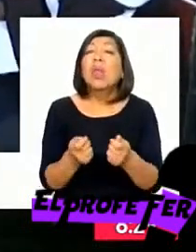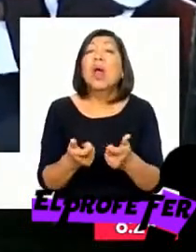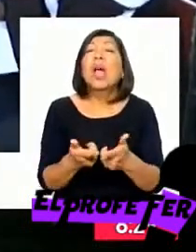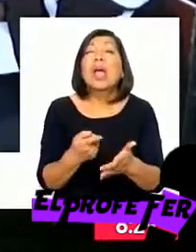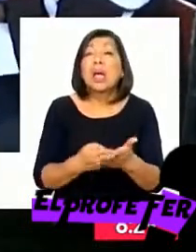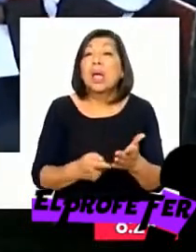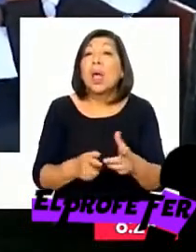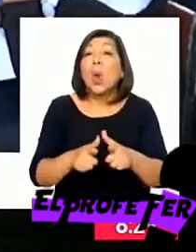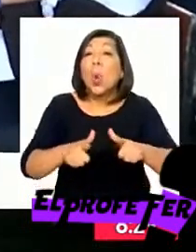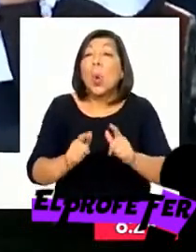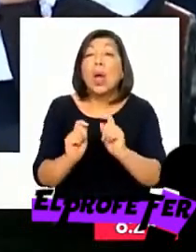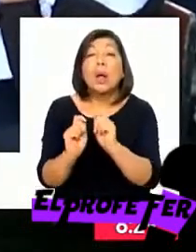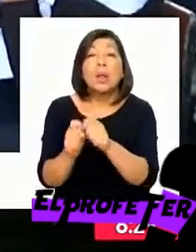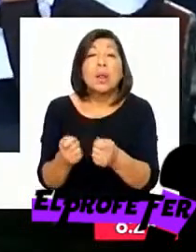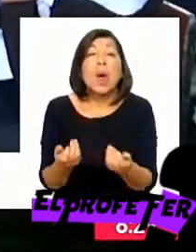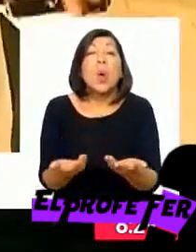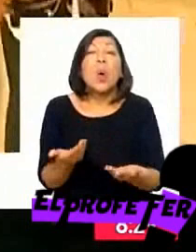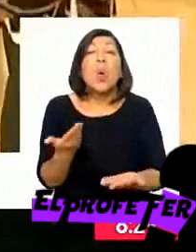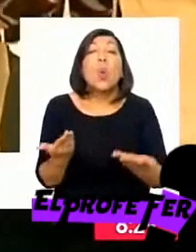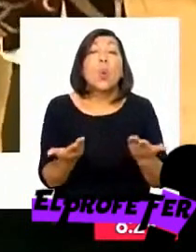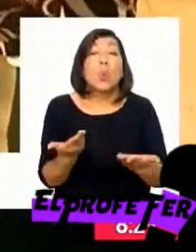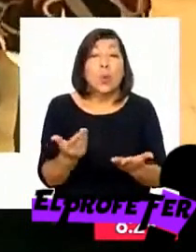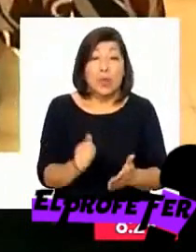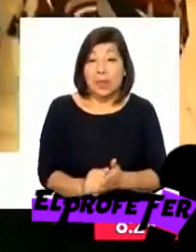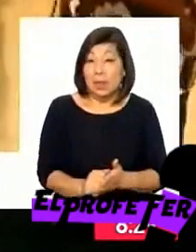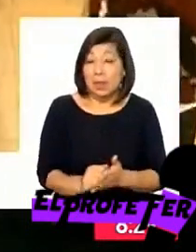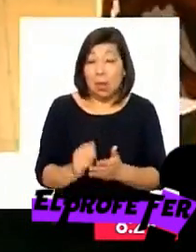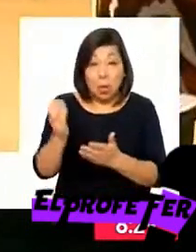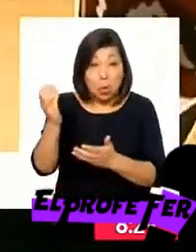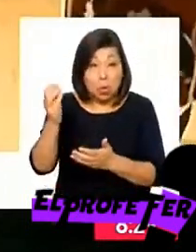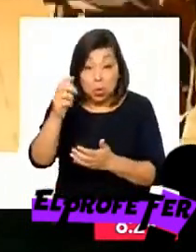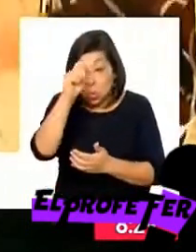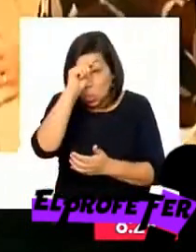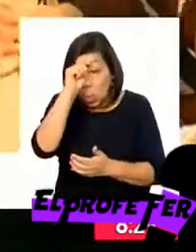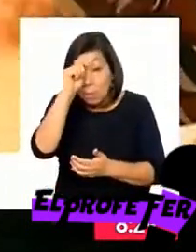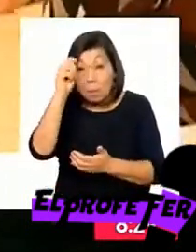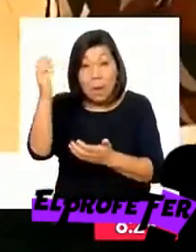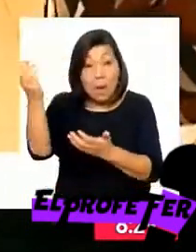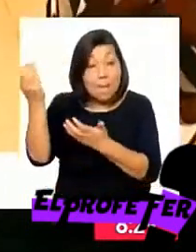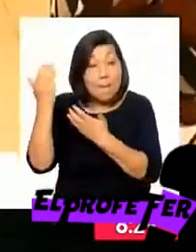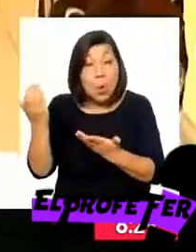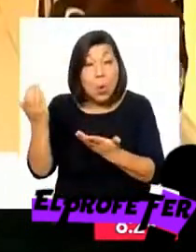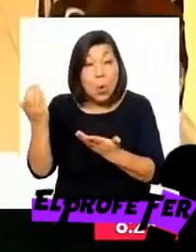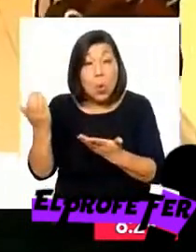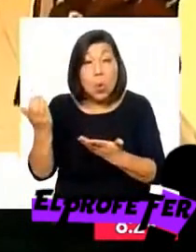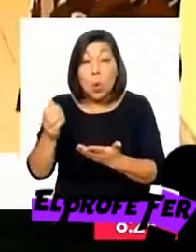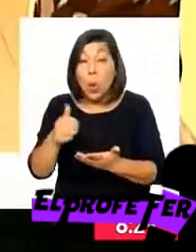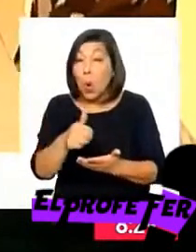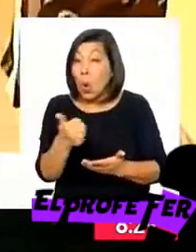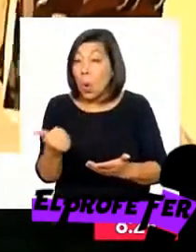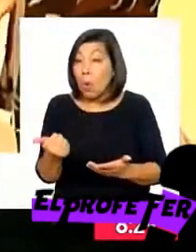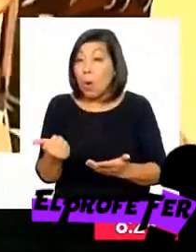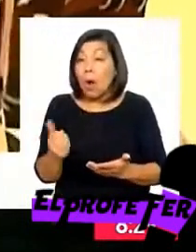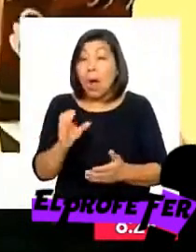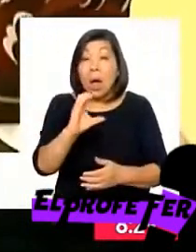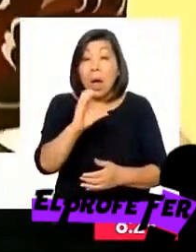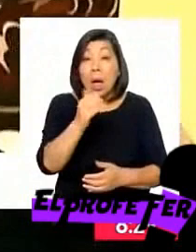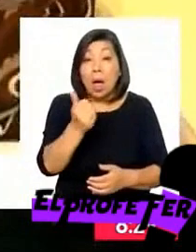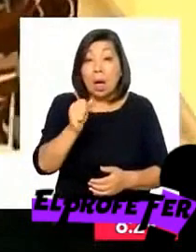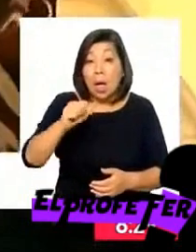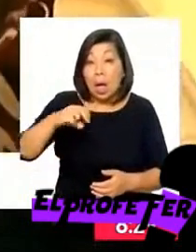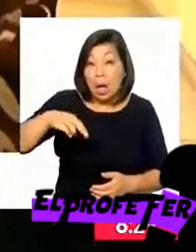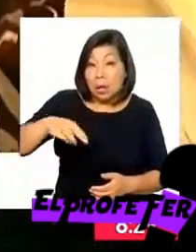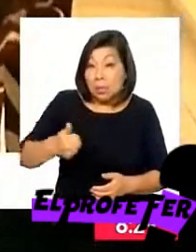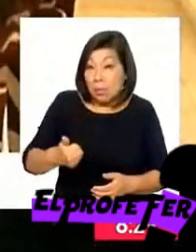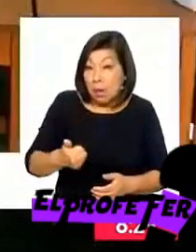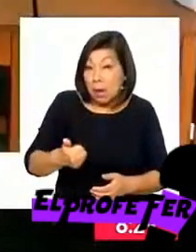zonas específicamente nos referimos? Seguramente a las regiones de Tumbes, Piura, u otras como Casma, que se han visto